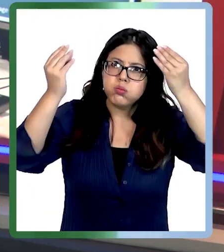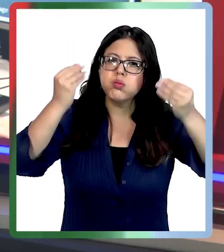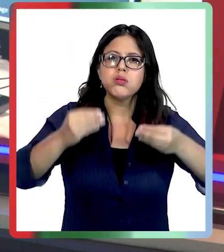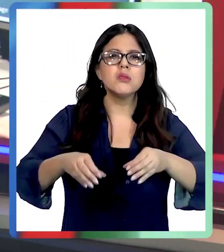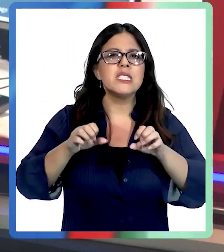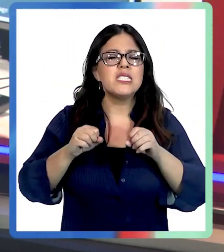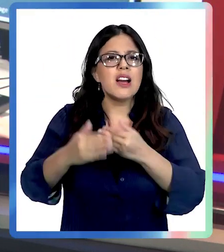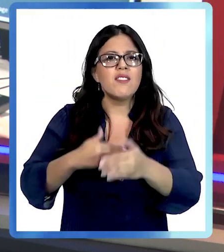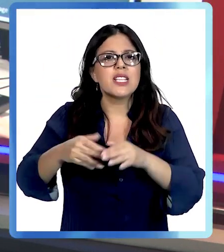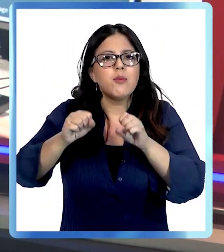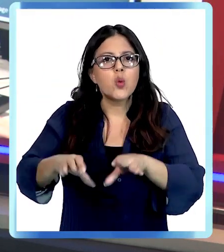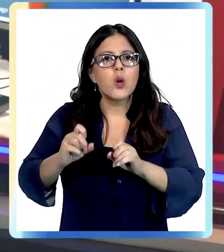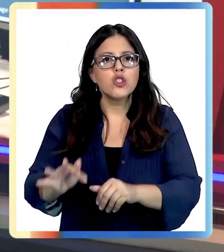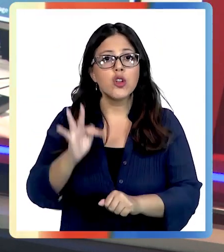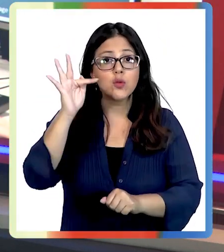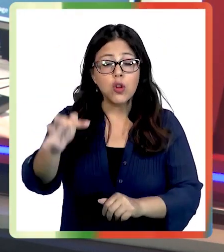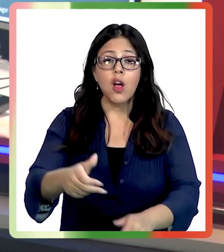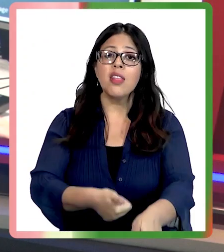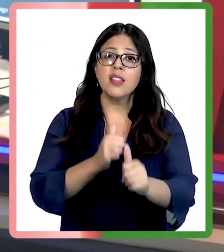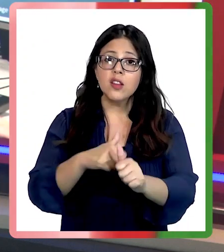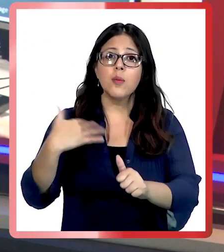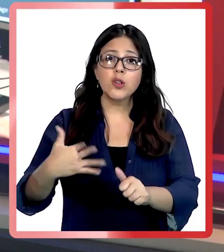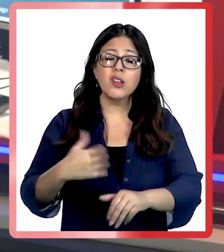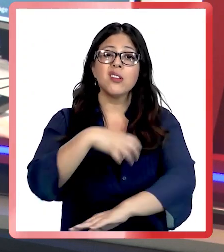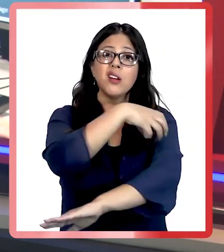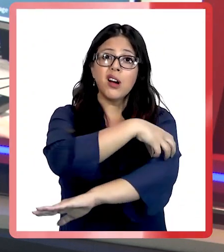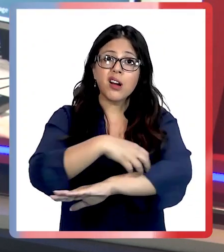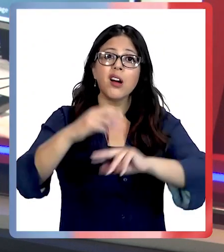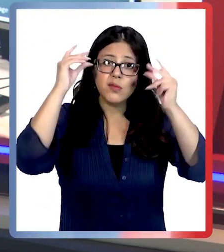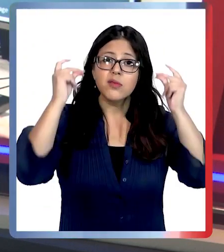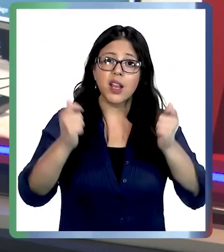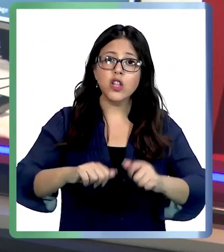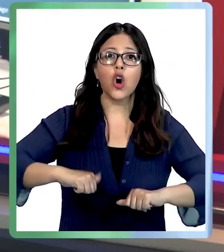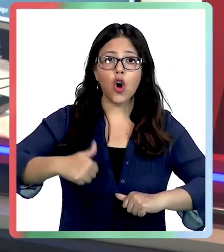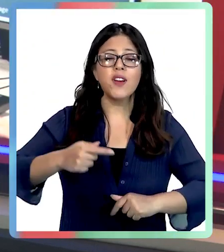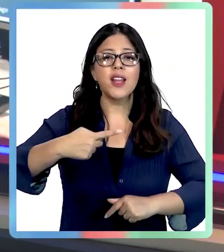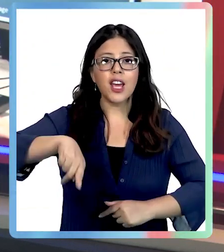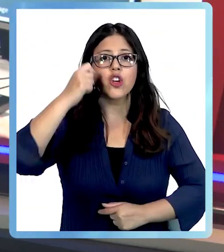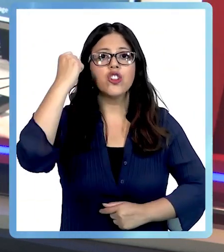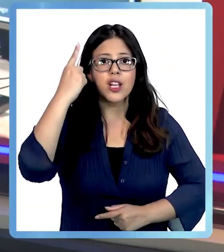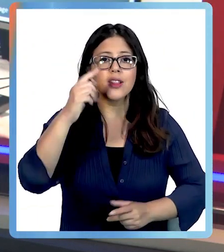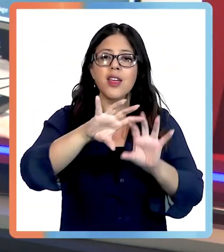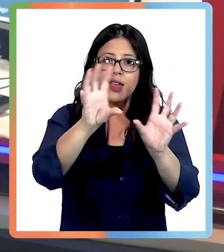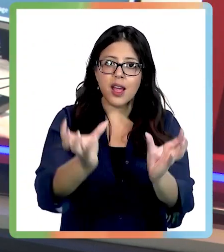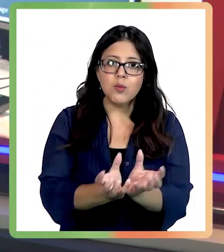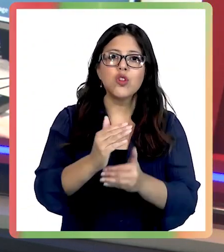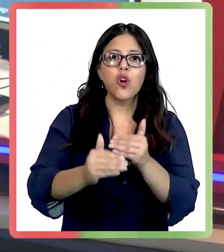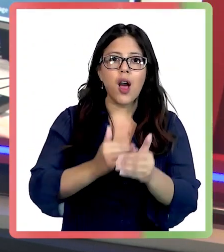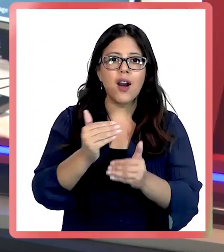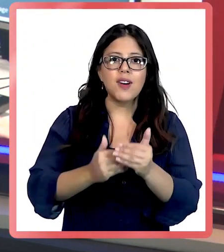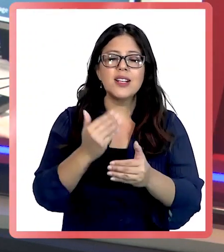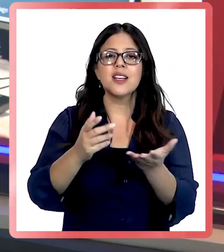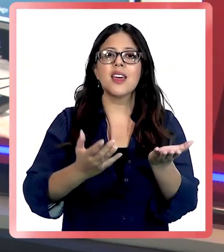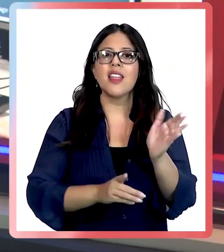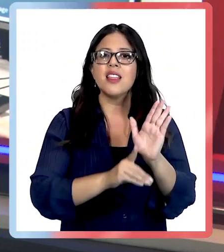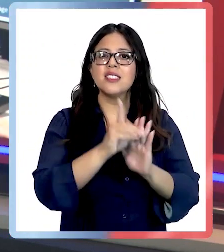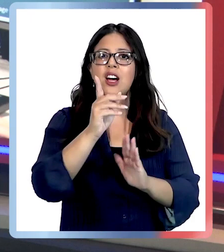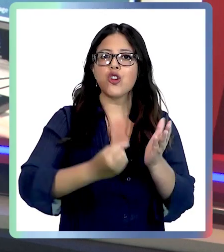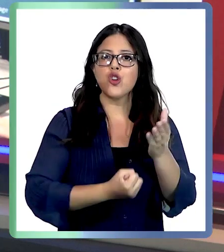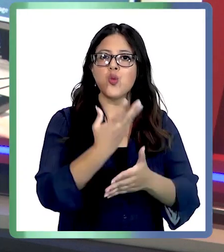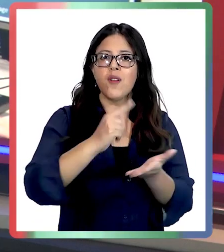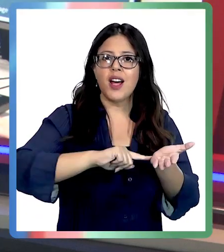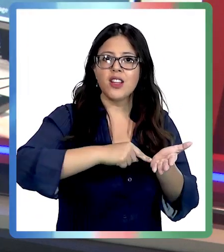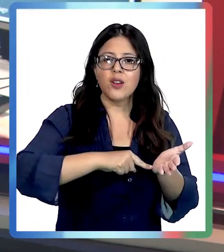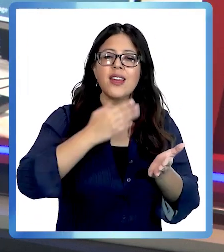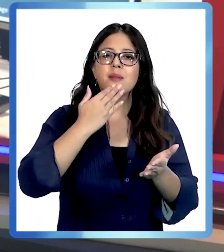las regiones hay talentos jóvenes que han entendido que el mundo avanza con el desarrollo de las nuevas tecnologías y de la mano de la Inteligencia artificial y el 5g por ejemplo